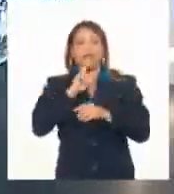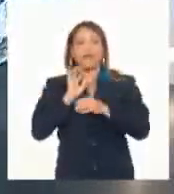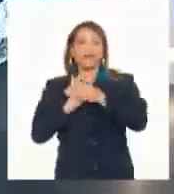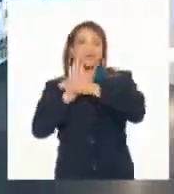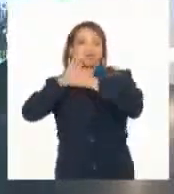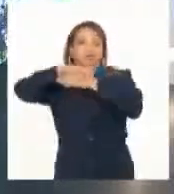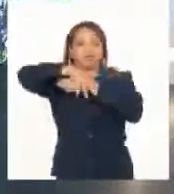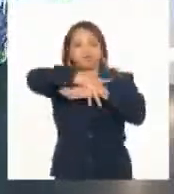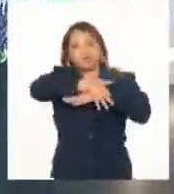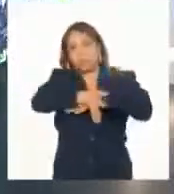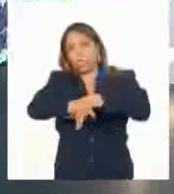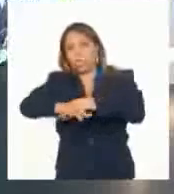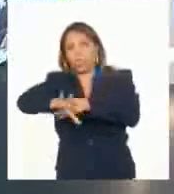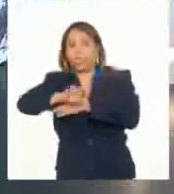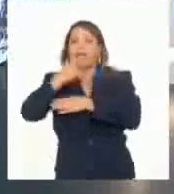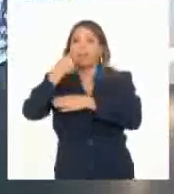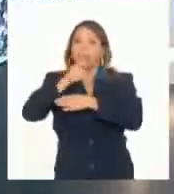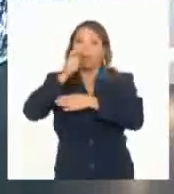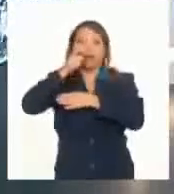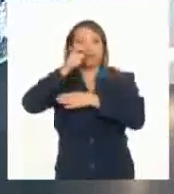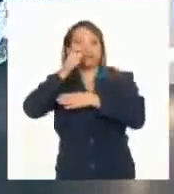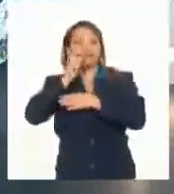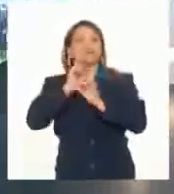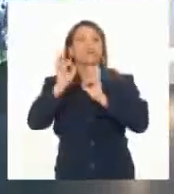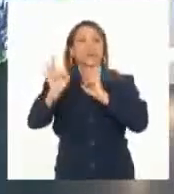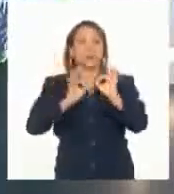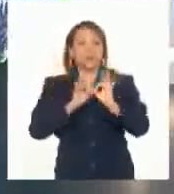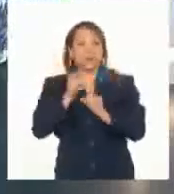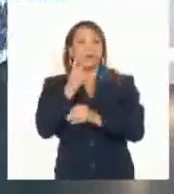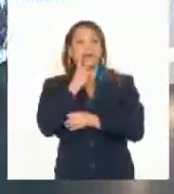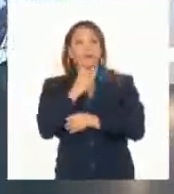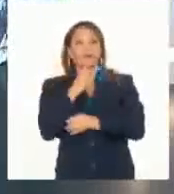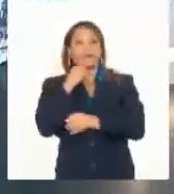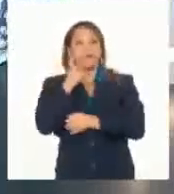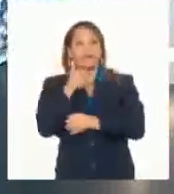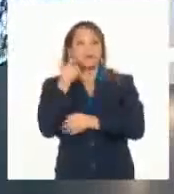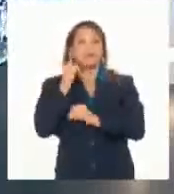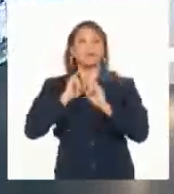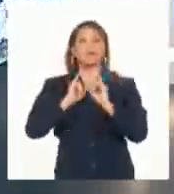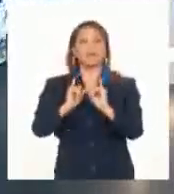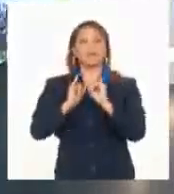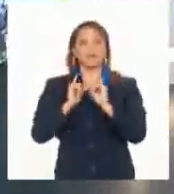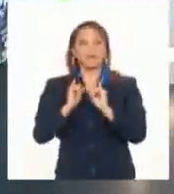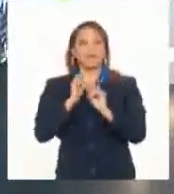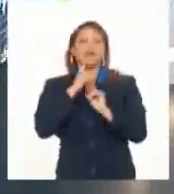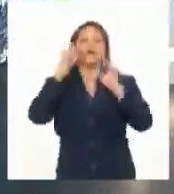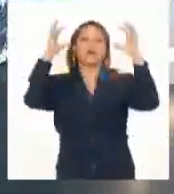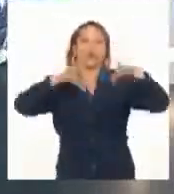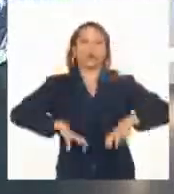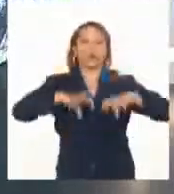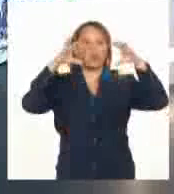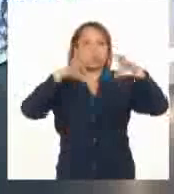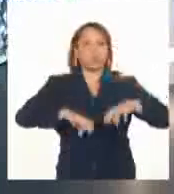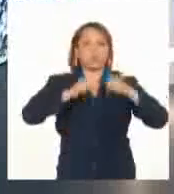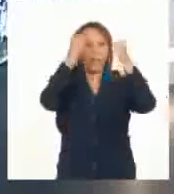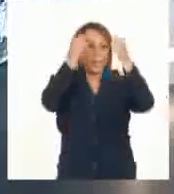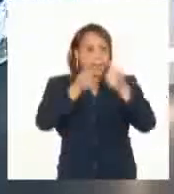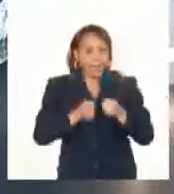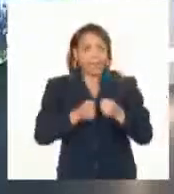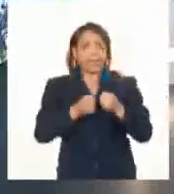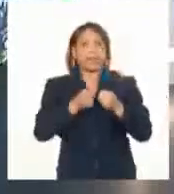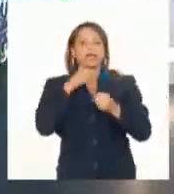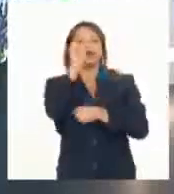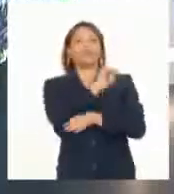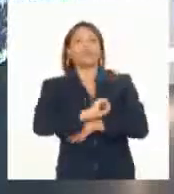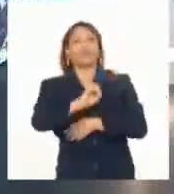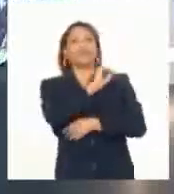que mantener mucha atención sobre esta situación meteorológica. Cuando las lluvias van a ser muy intensas sobre el